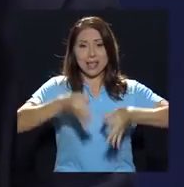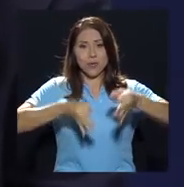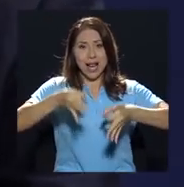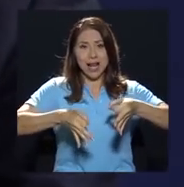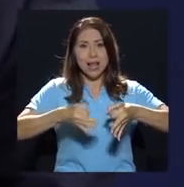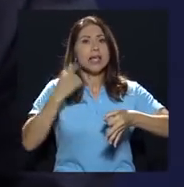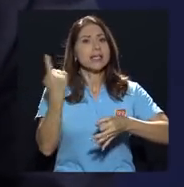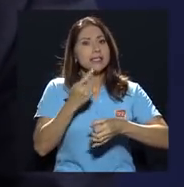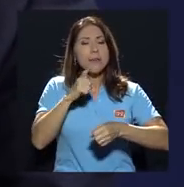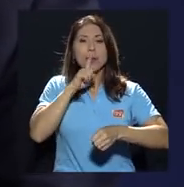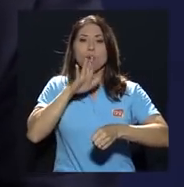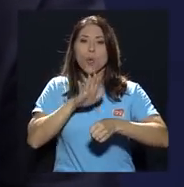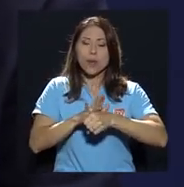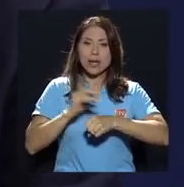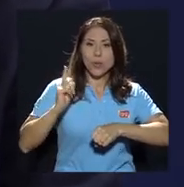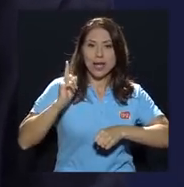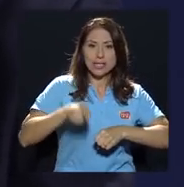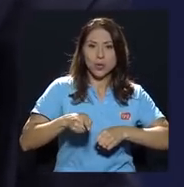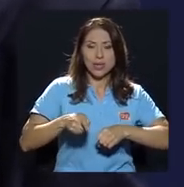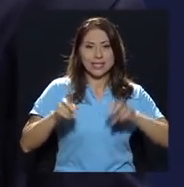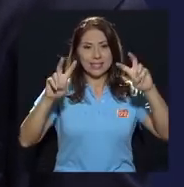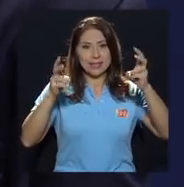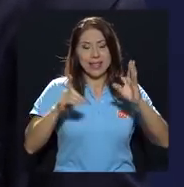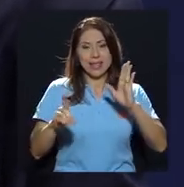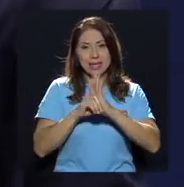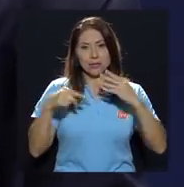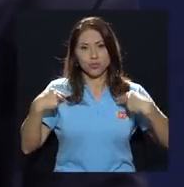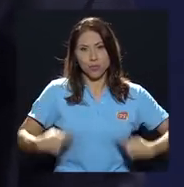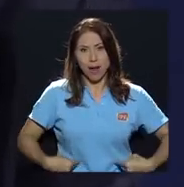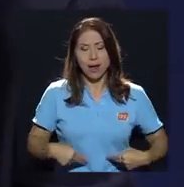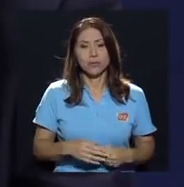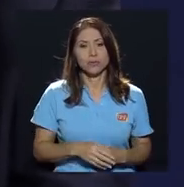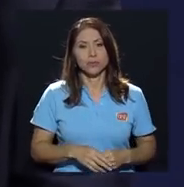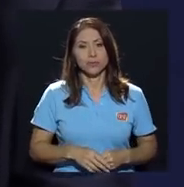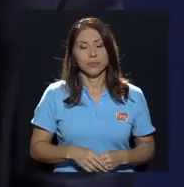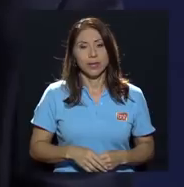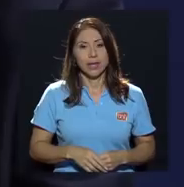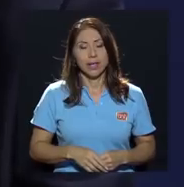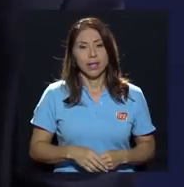y por siempre cumplir su publicación de materia de derechos humanos